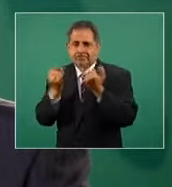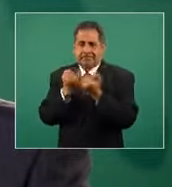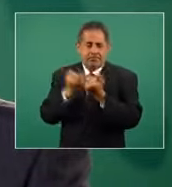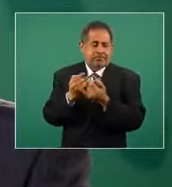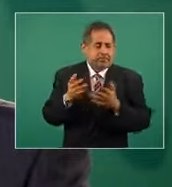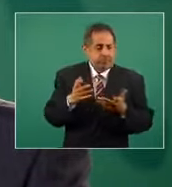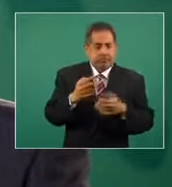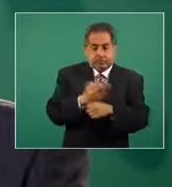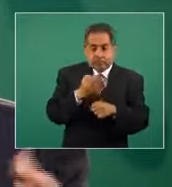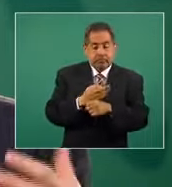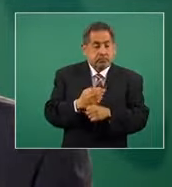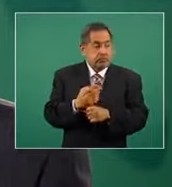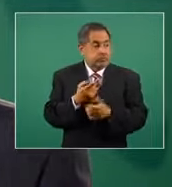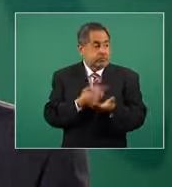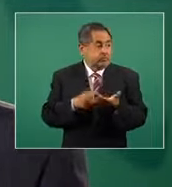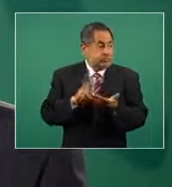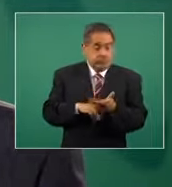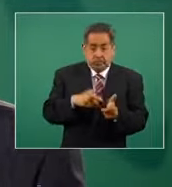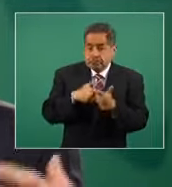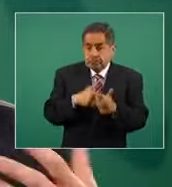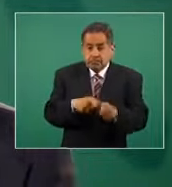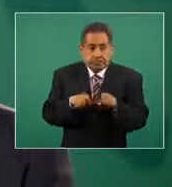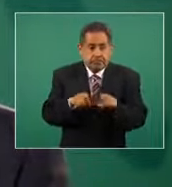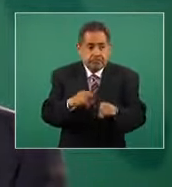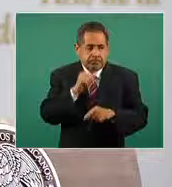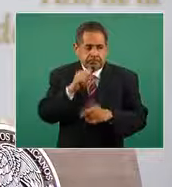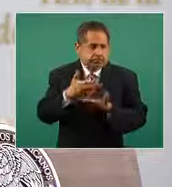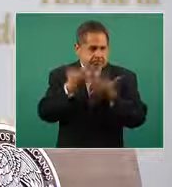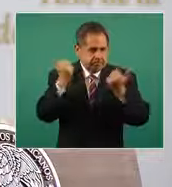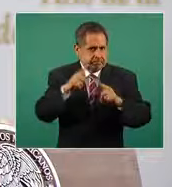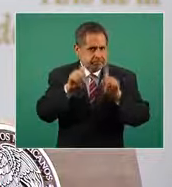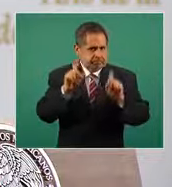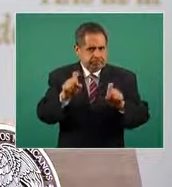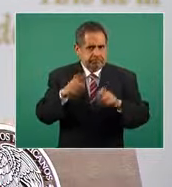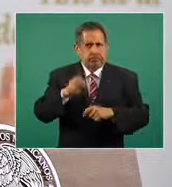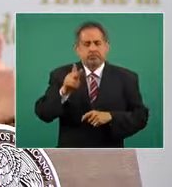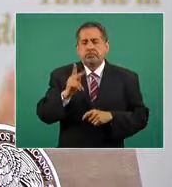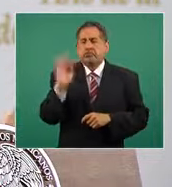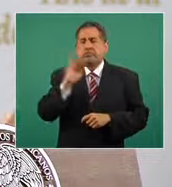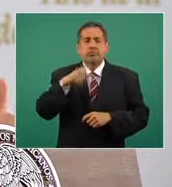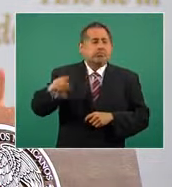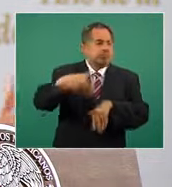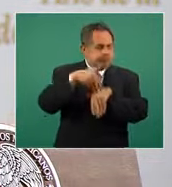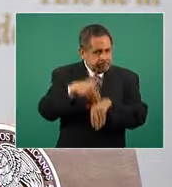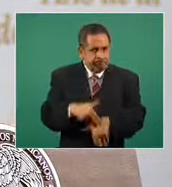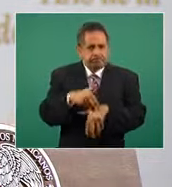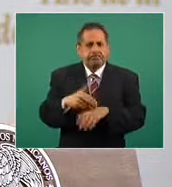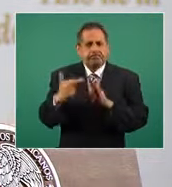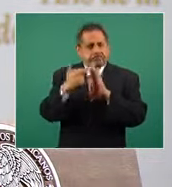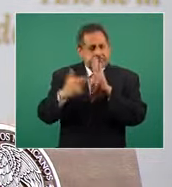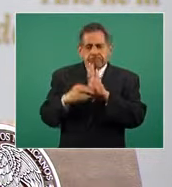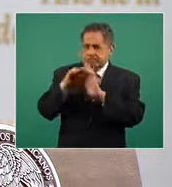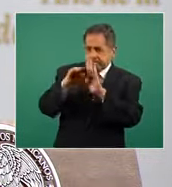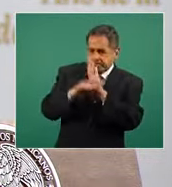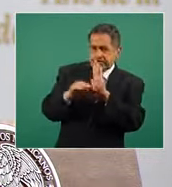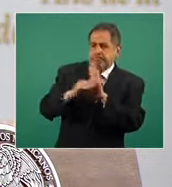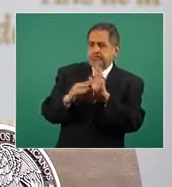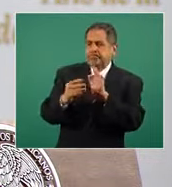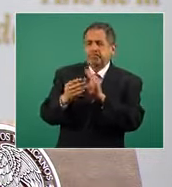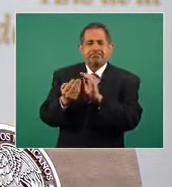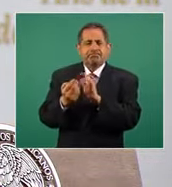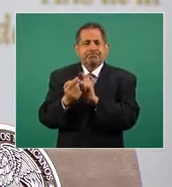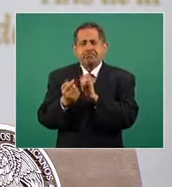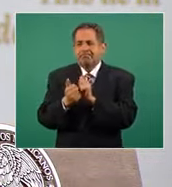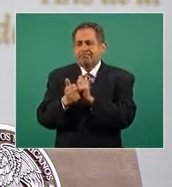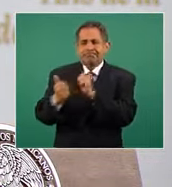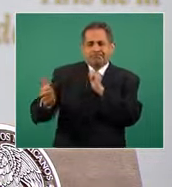esta será la tendencia, pero desde luego, si seguimos manteniendo la disciplina de apego a las medidas de sana